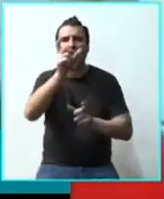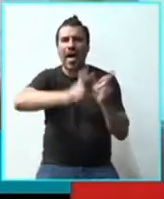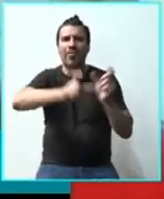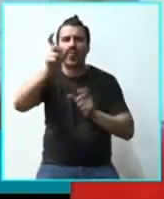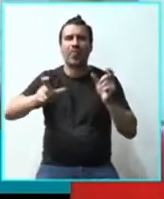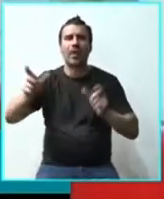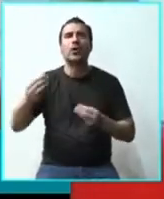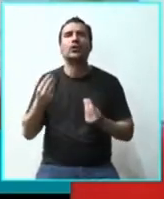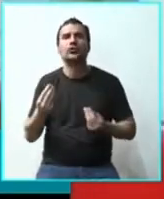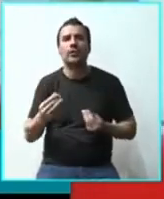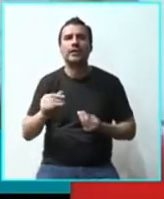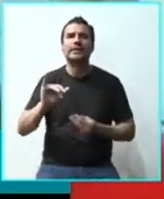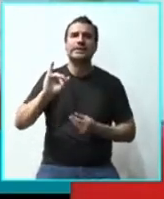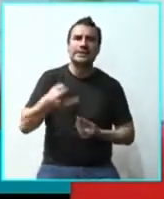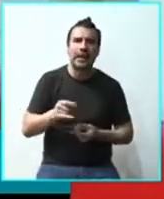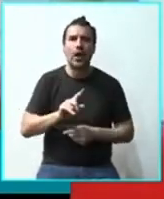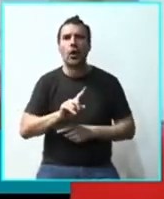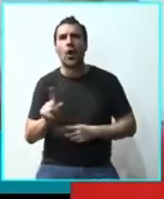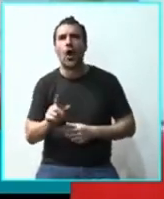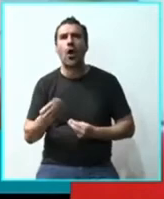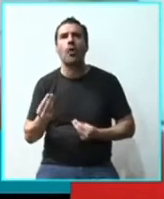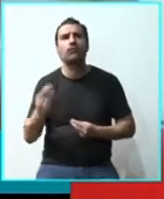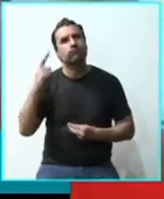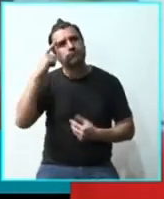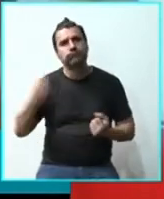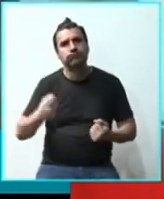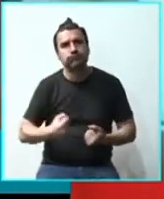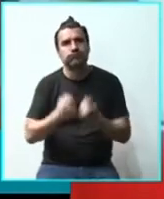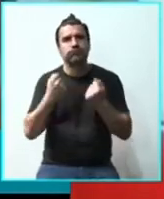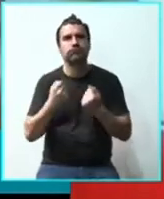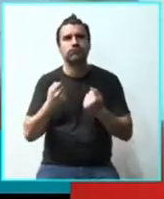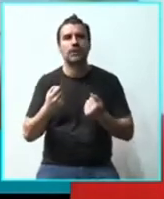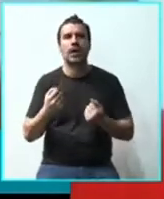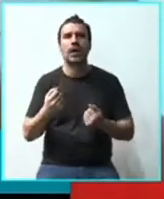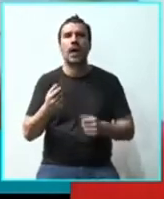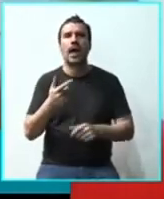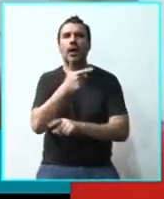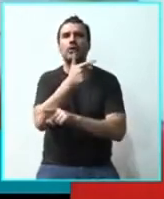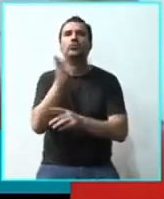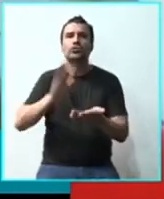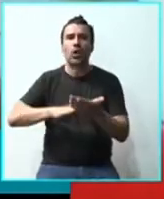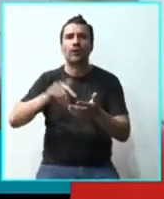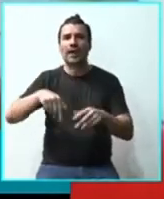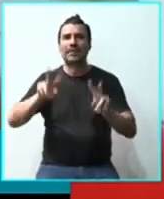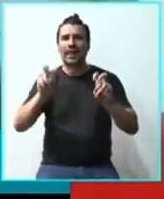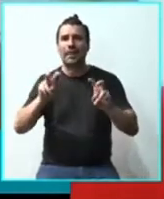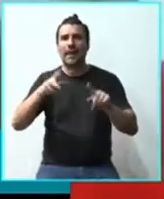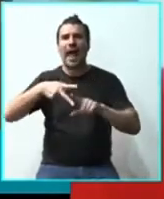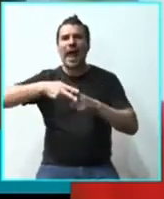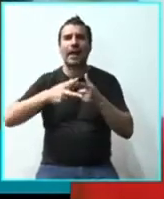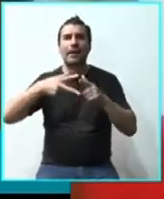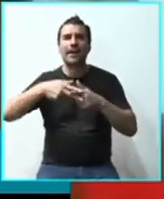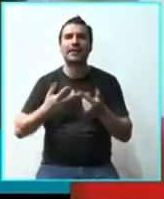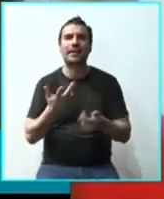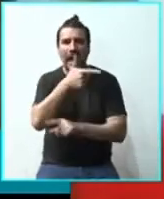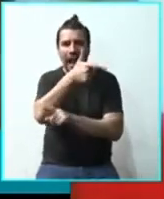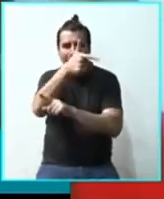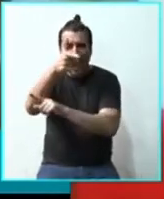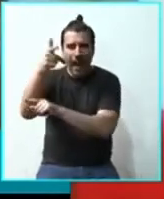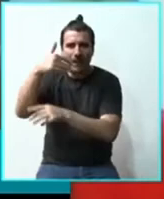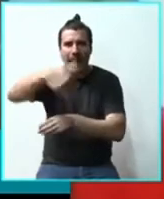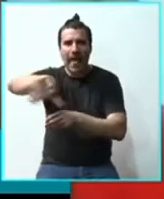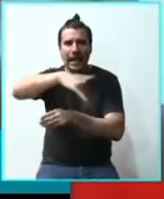aceptación y qué consenso existe y qué tranquilidad también existe sobre estas herramientas. Porque la